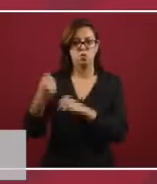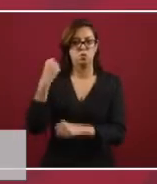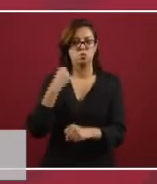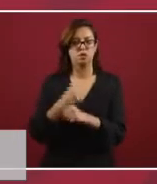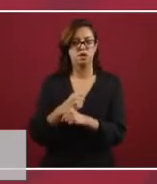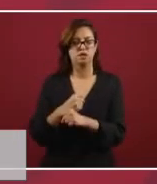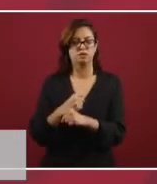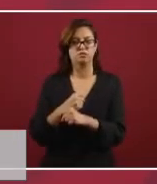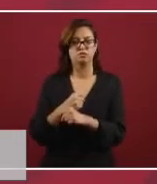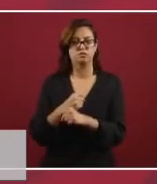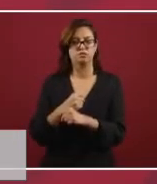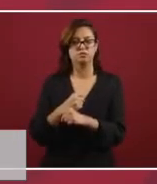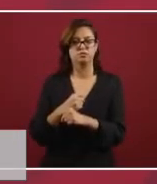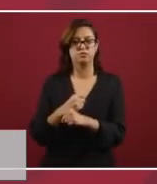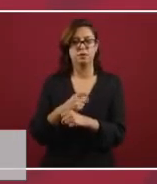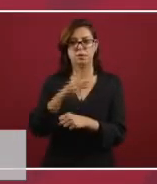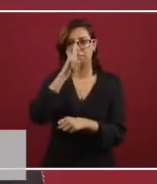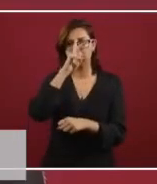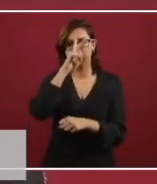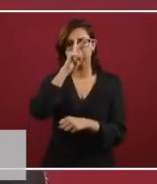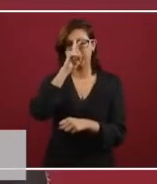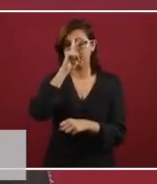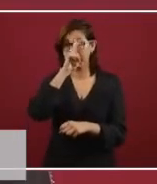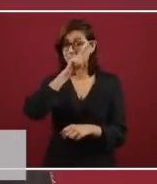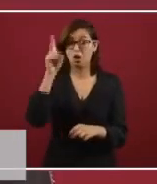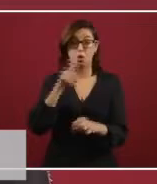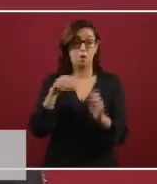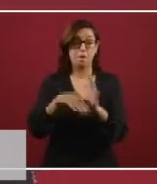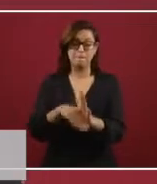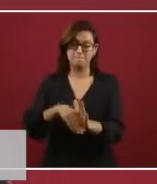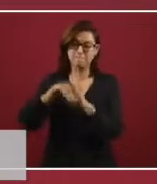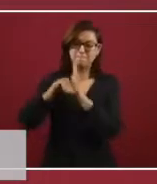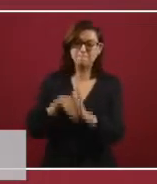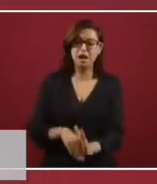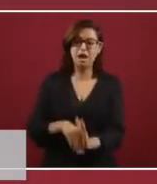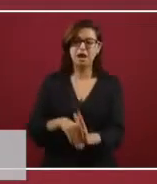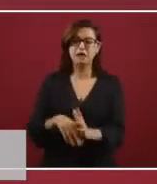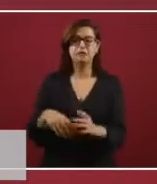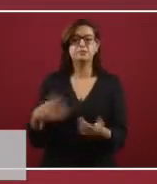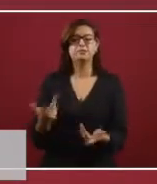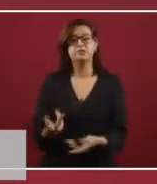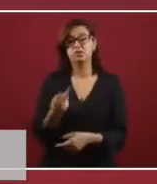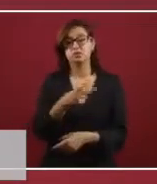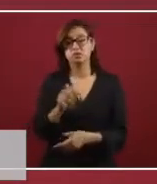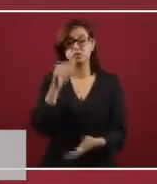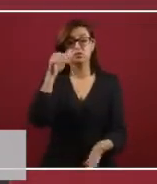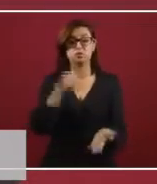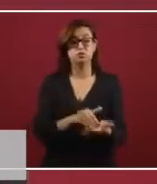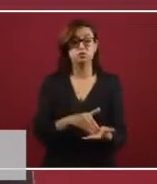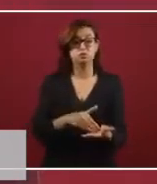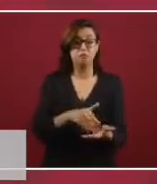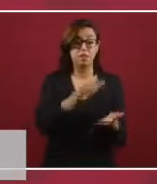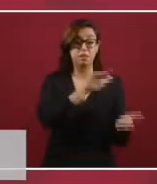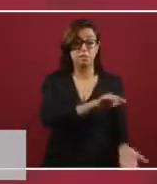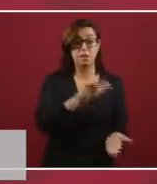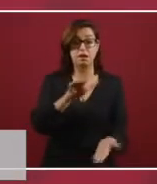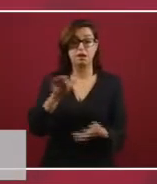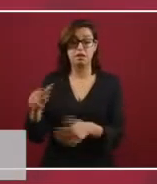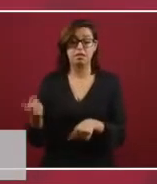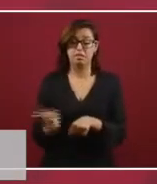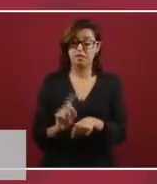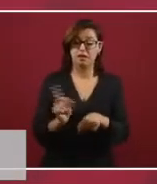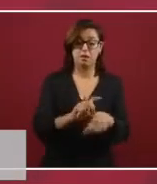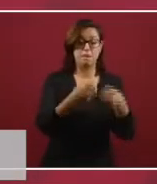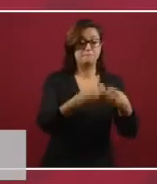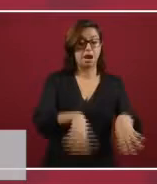energética diciendo que se producirían más de 3 millones de barriles diarios y lo que ocurrió fue lo contrario, una producción en caída libre entregando en diciembre